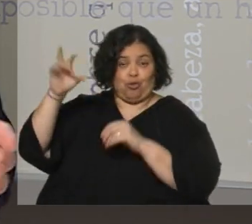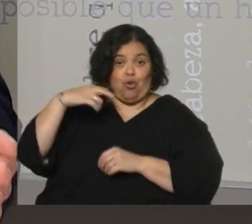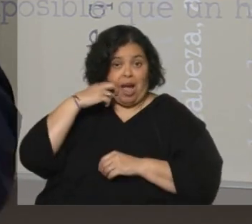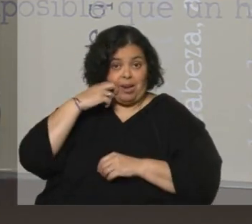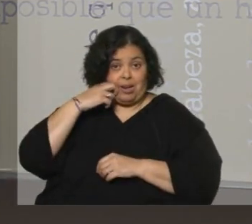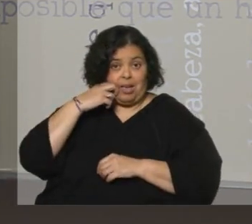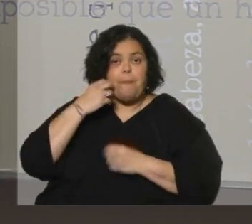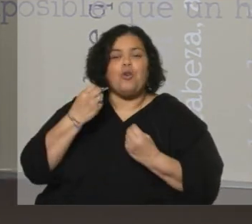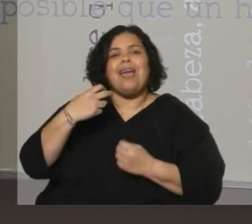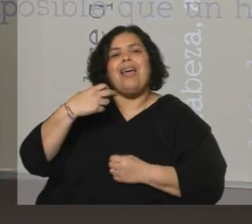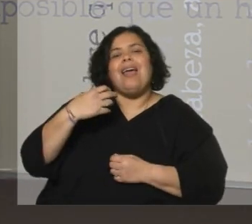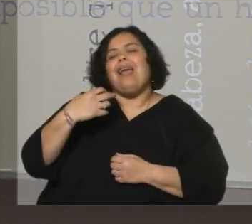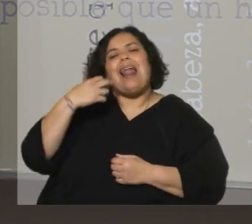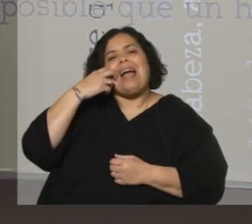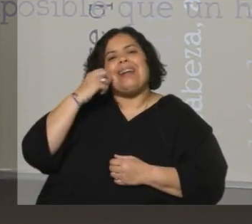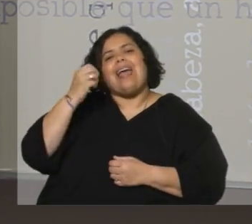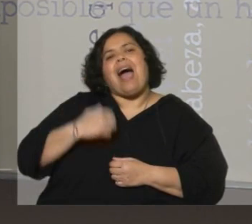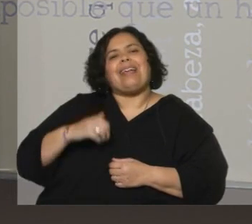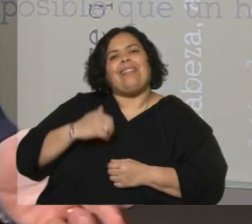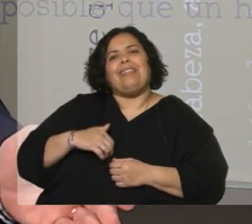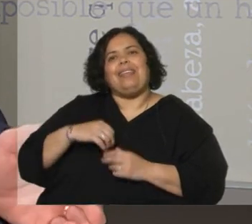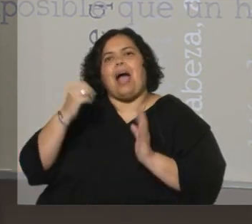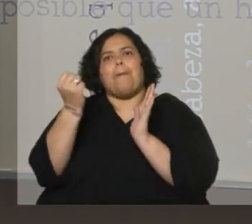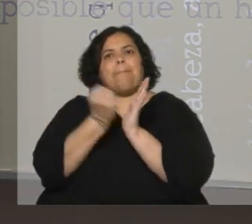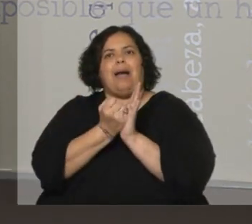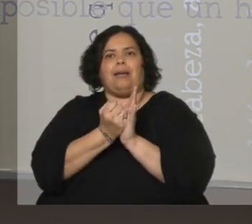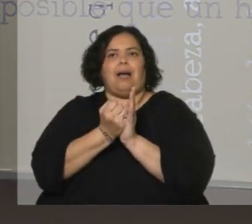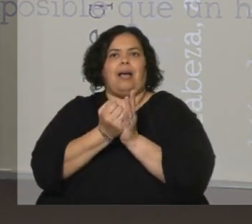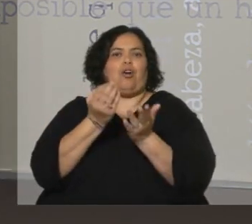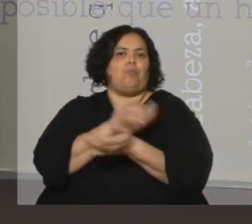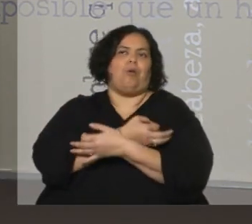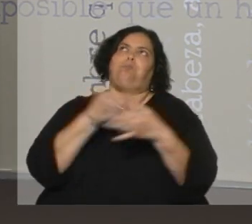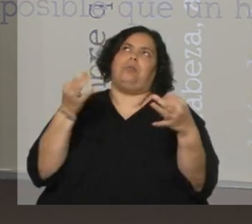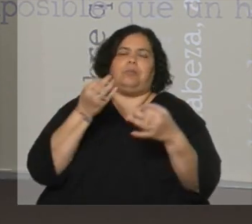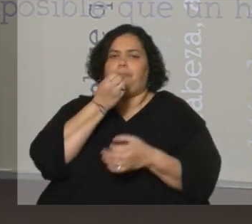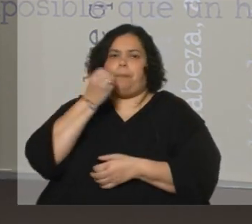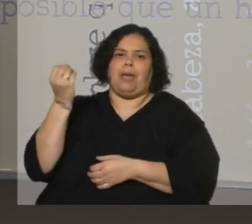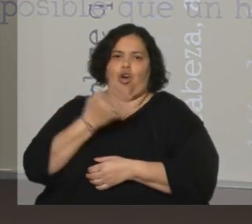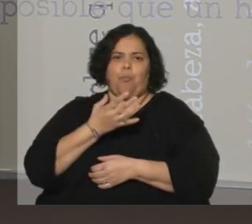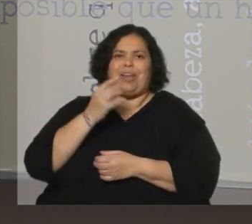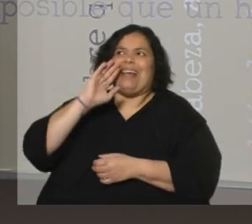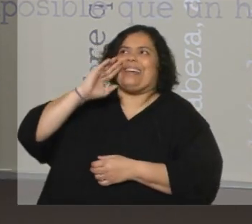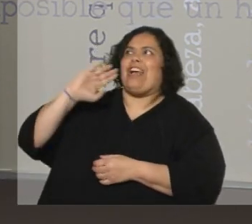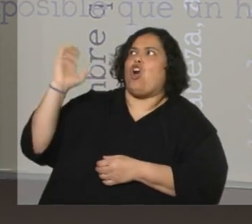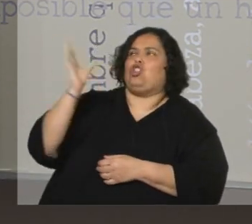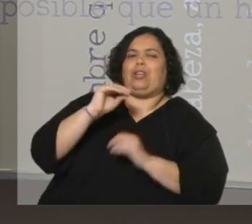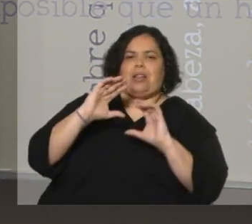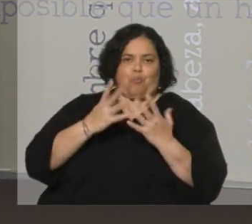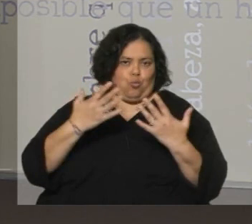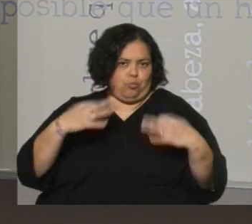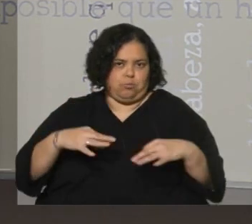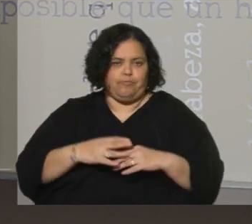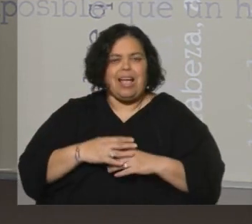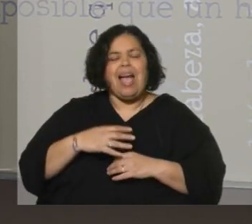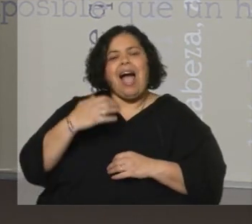bueno S como como marca todos desearíamos decir carne Argentina como tiene una grifa que es reconocida en en el mundo este